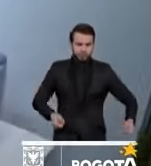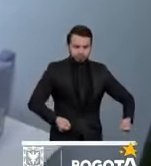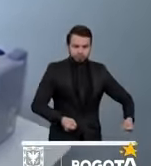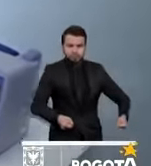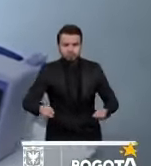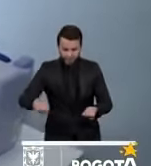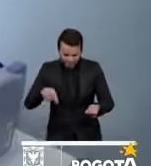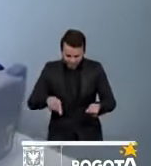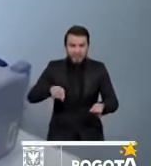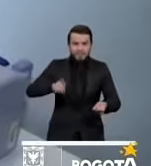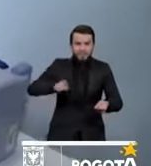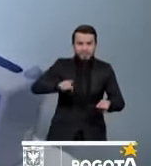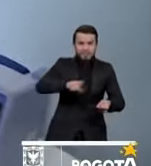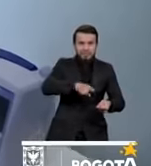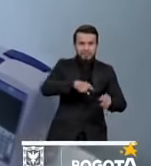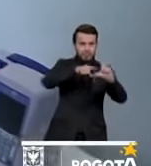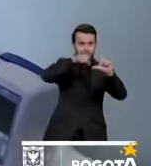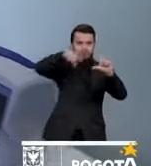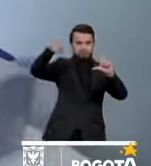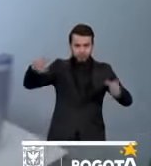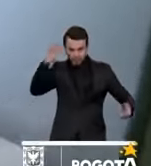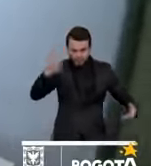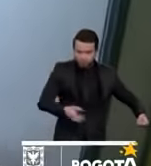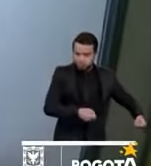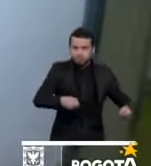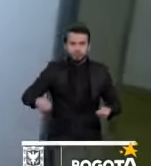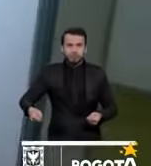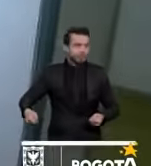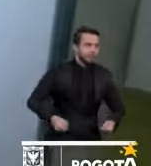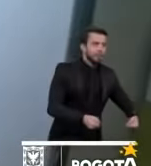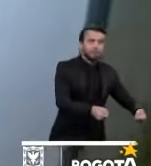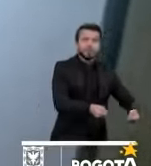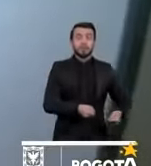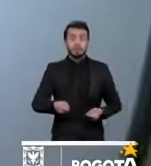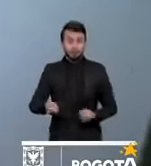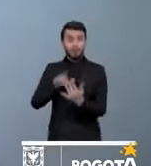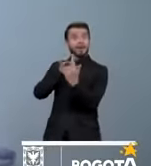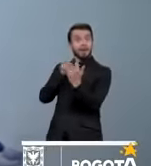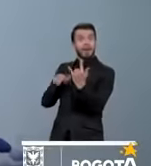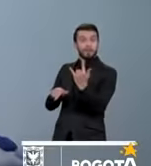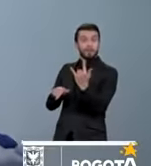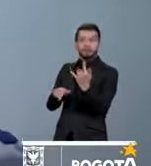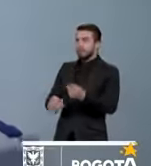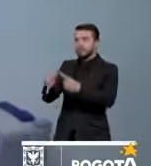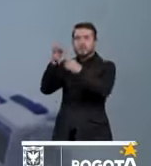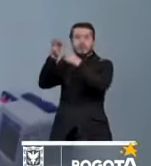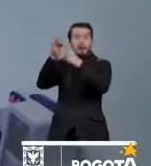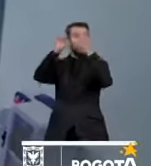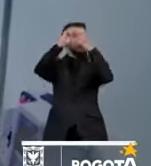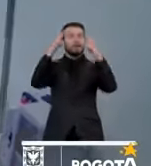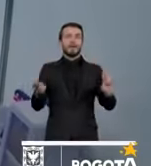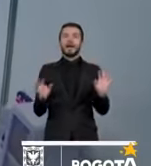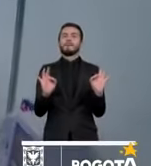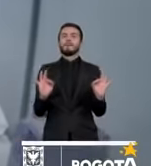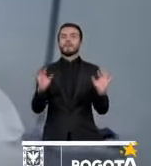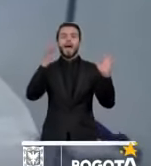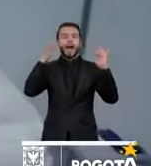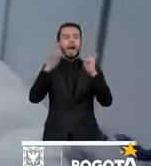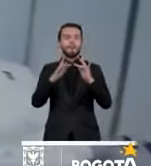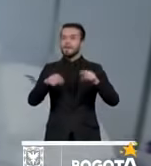en Corferias porque Corferias tiene esa gran capacidad. Esto no se puede hacer en otra parte. Es que este recinto ferial tiene